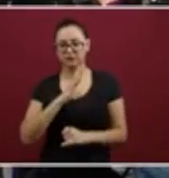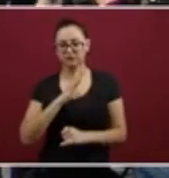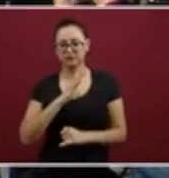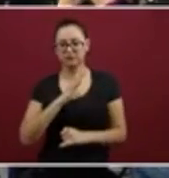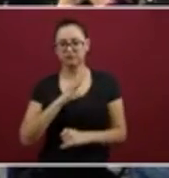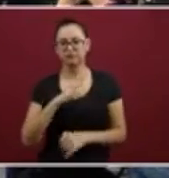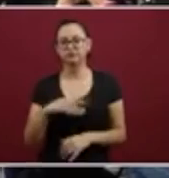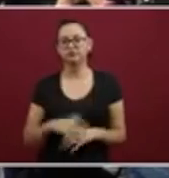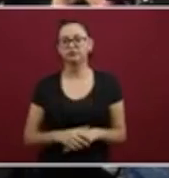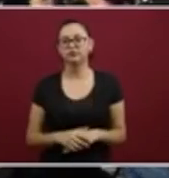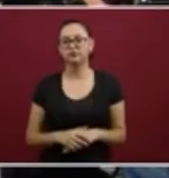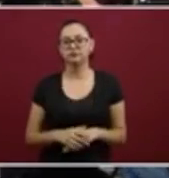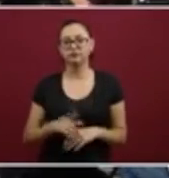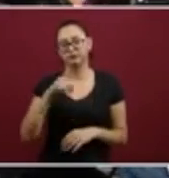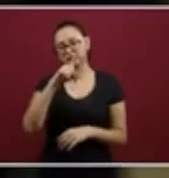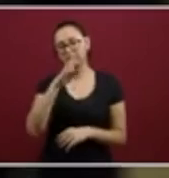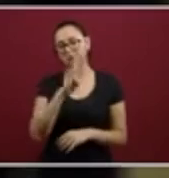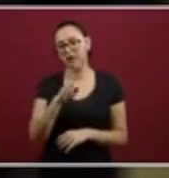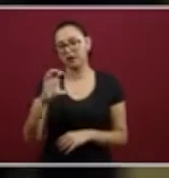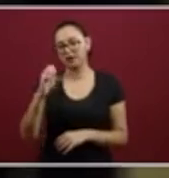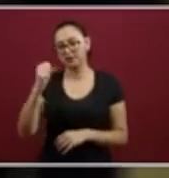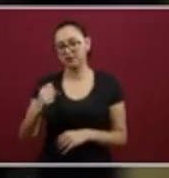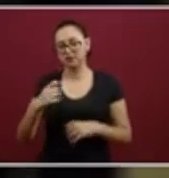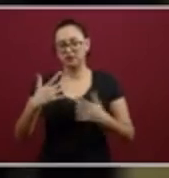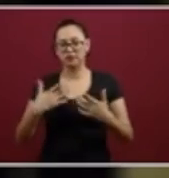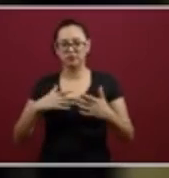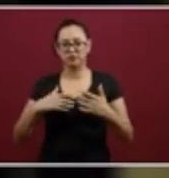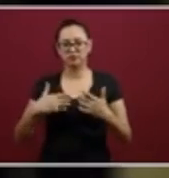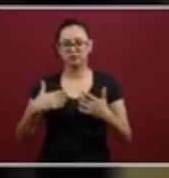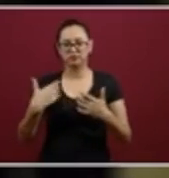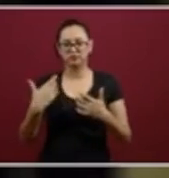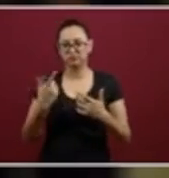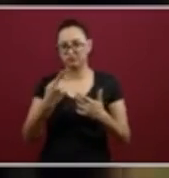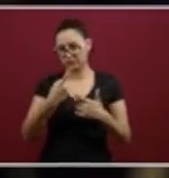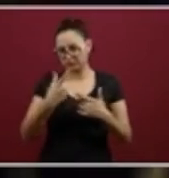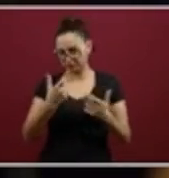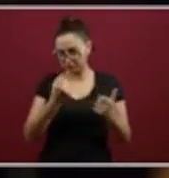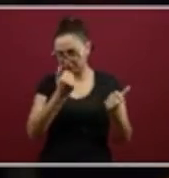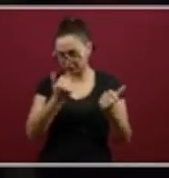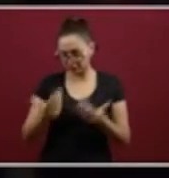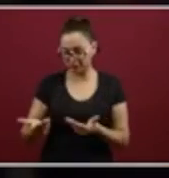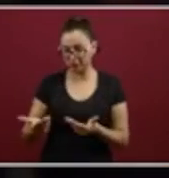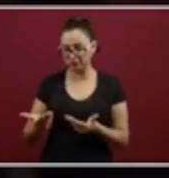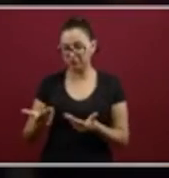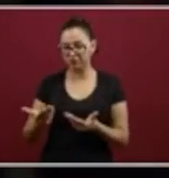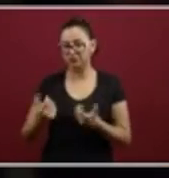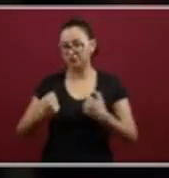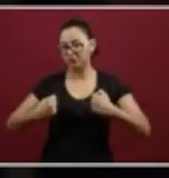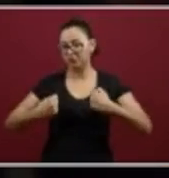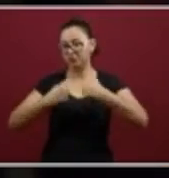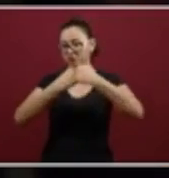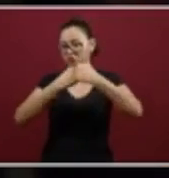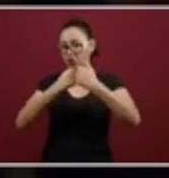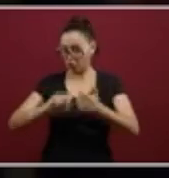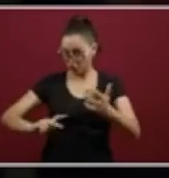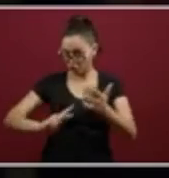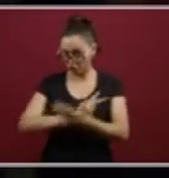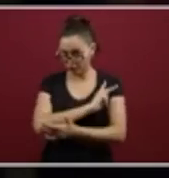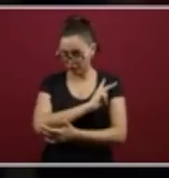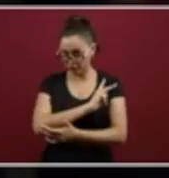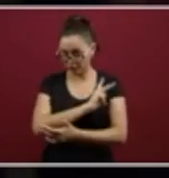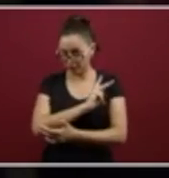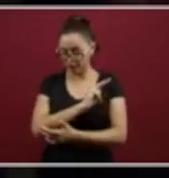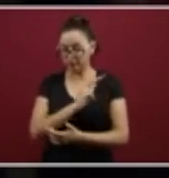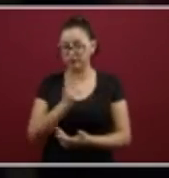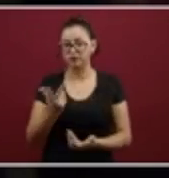la zona fronteriza de Baja California Sur se le va a devolver a ser zona fronteriza Baja California Sur. No es